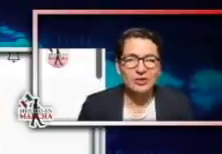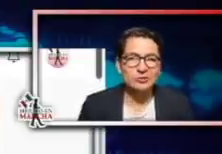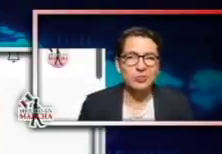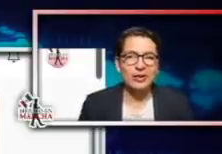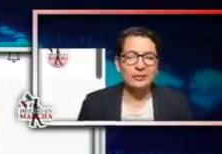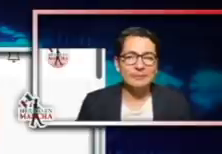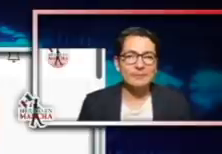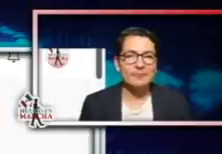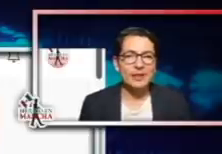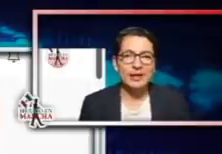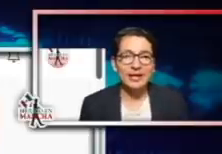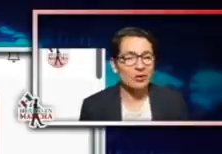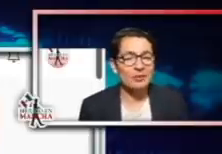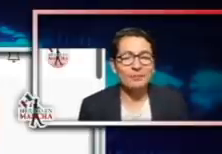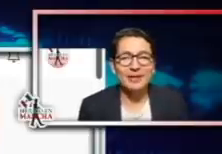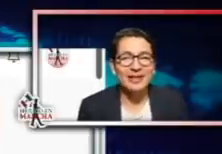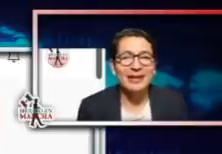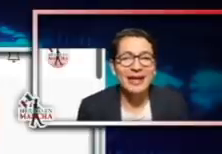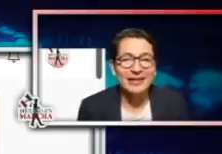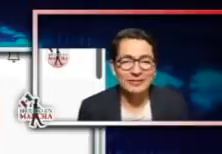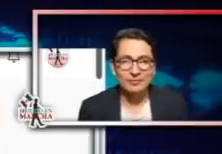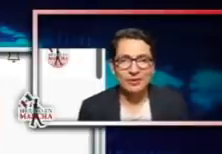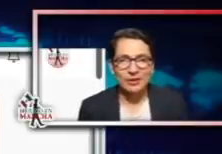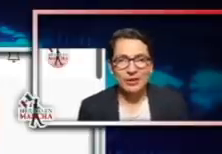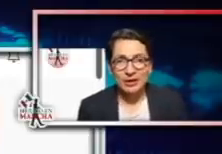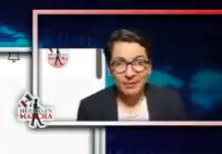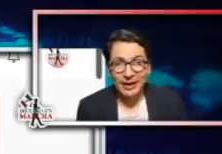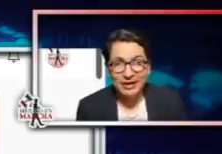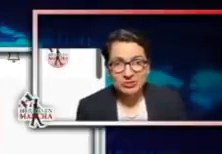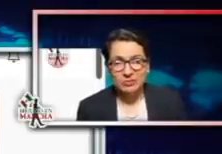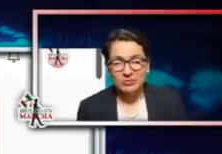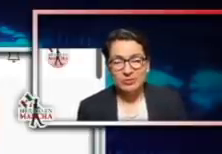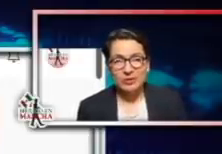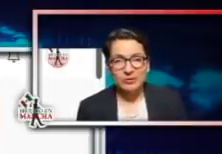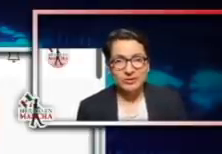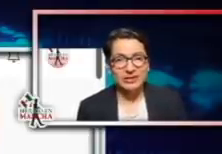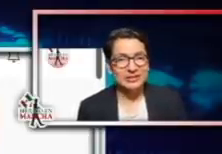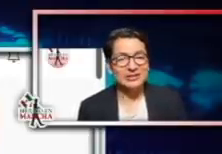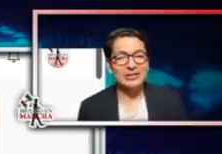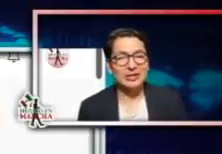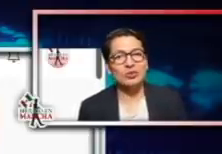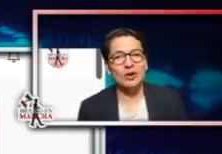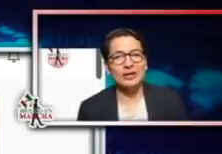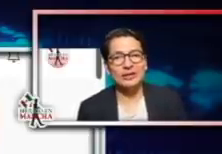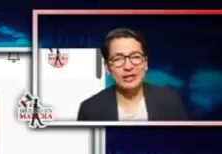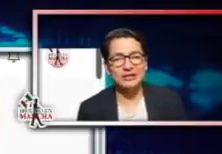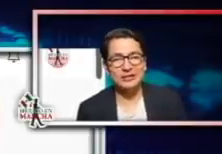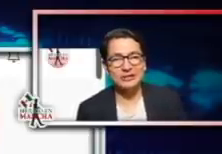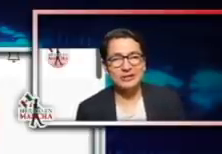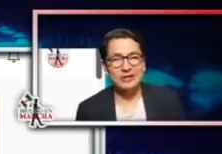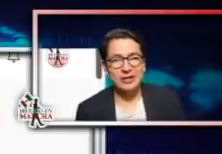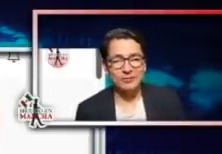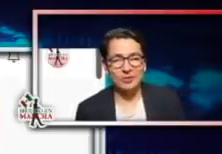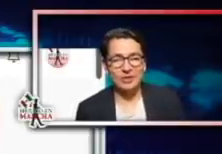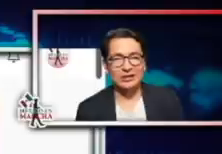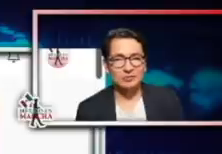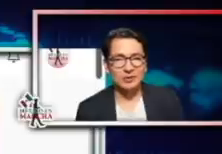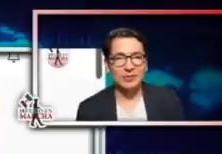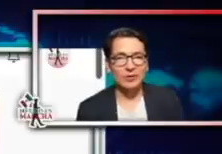por sus medios puede y que no dependa de nadie y para eso pues se necesitan tocar intereses